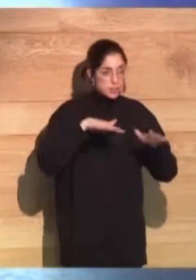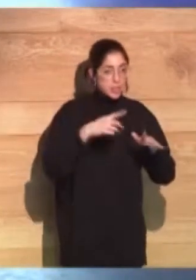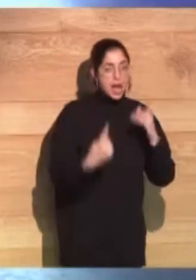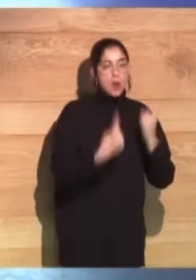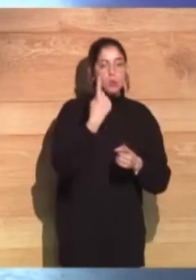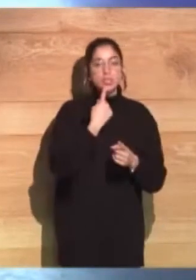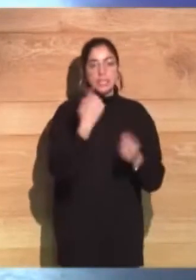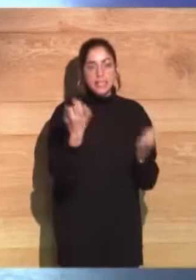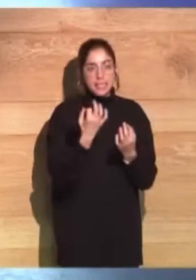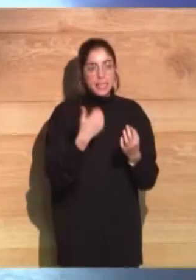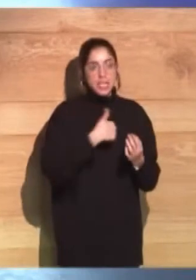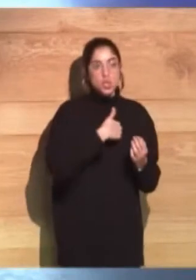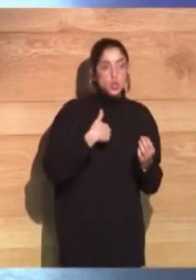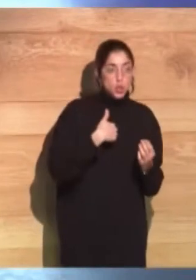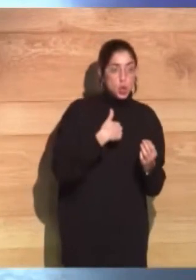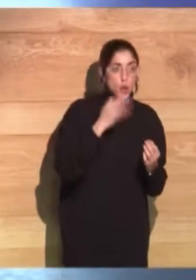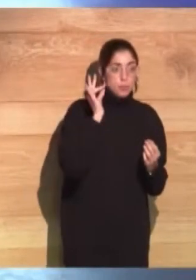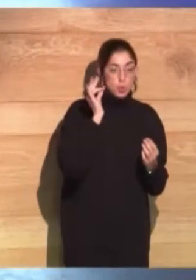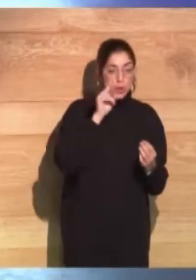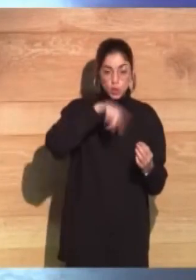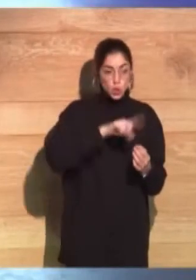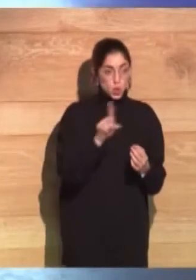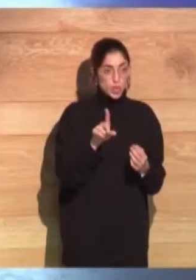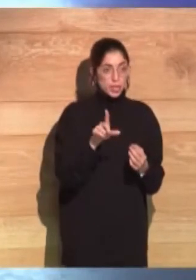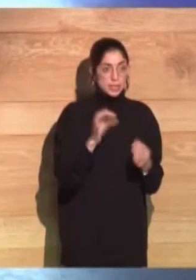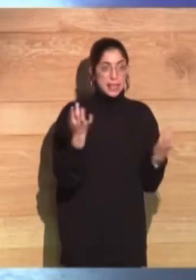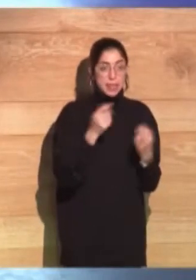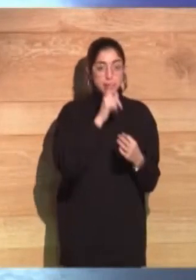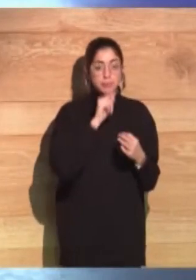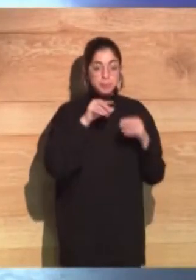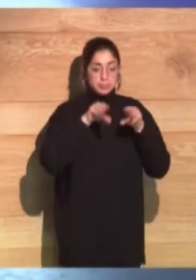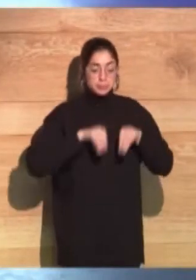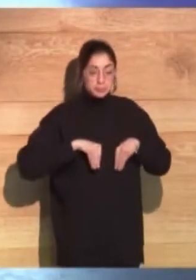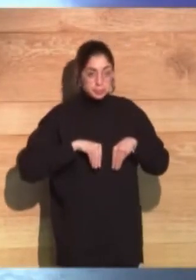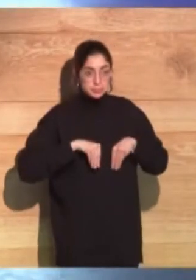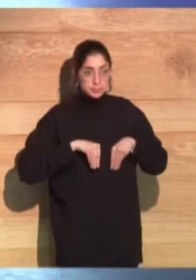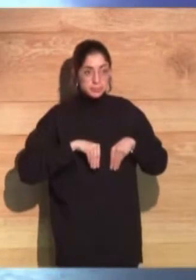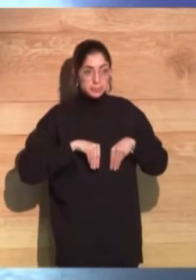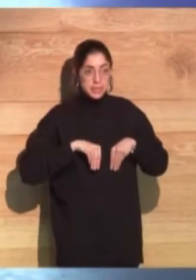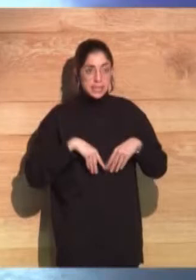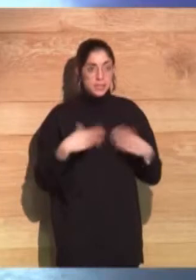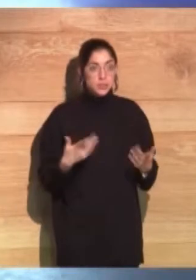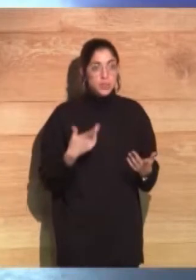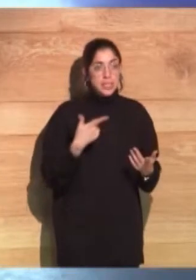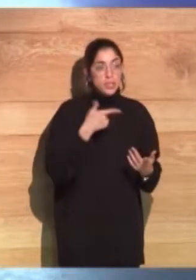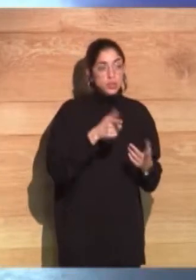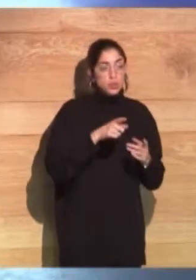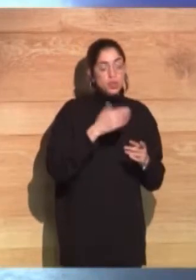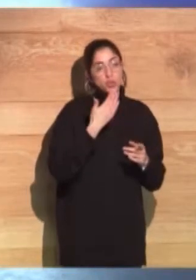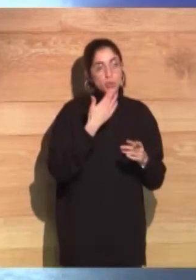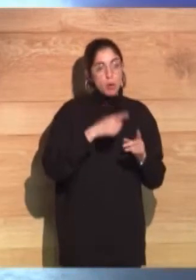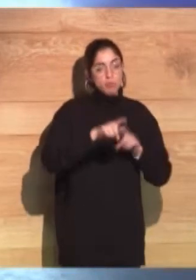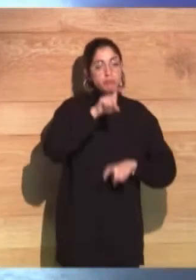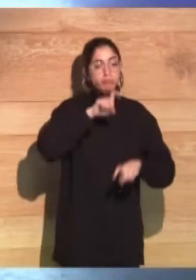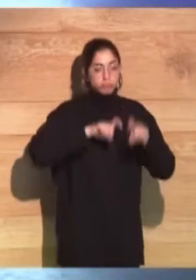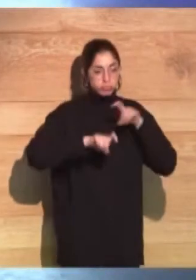bueno, ese no es el papel de la mujer, debería estar más callada. Este es un poco el retroceso, ¿no? A